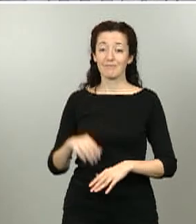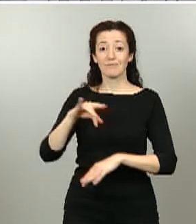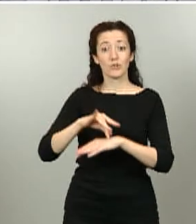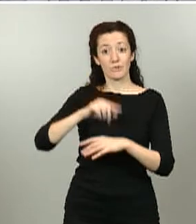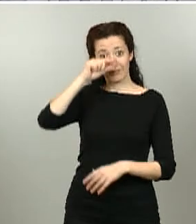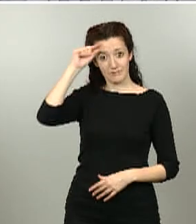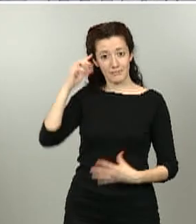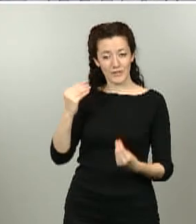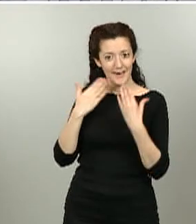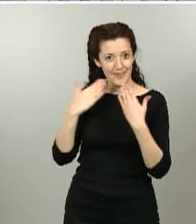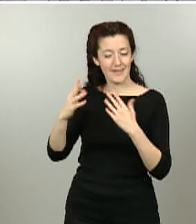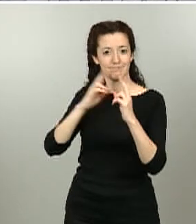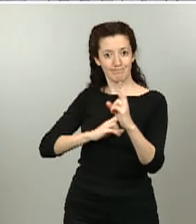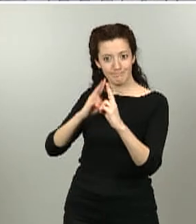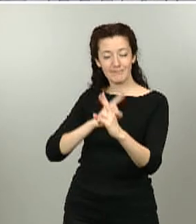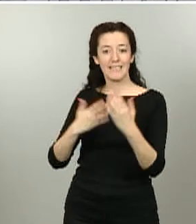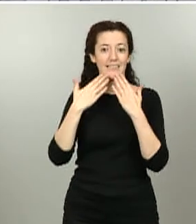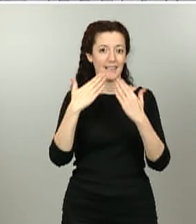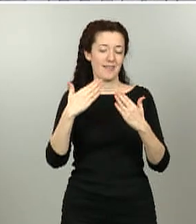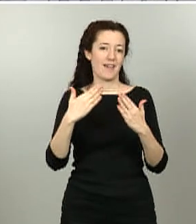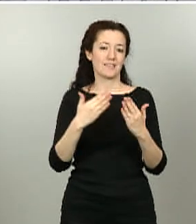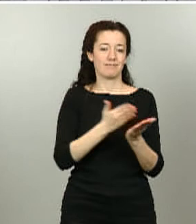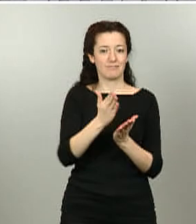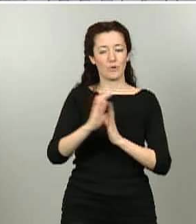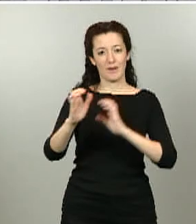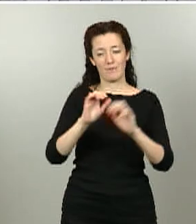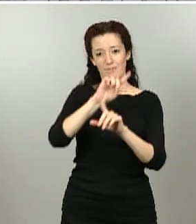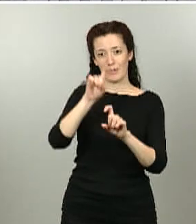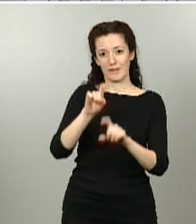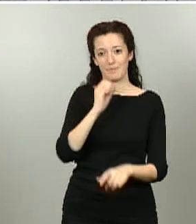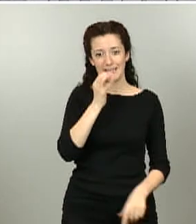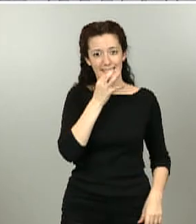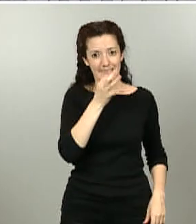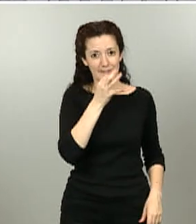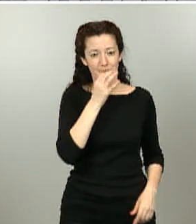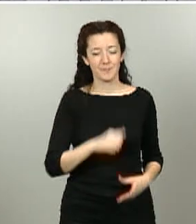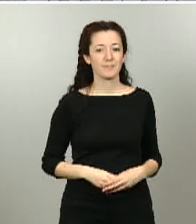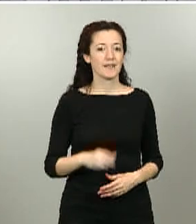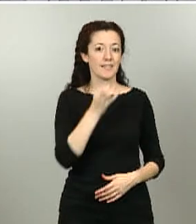sus respuestas, gracias a los medios por las preguntas. Buenas tardes. Buenas tardes a todos.